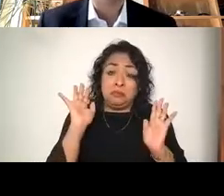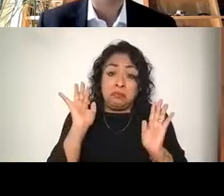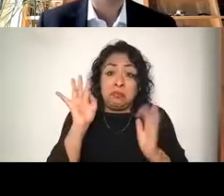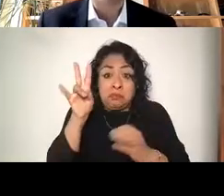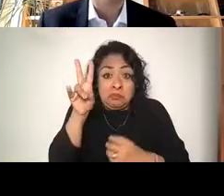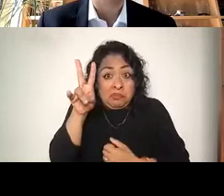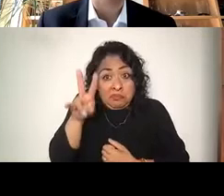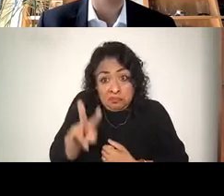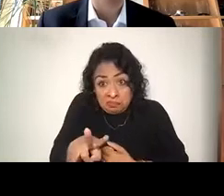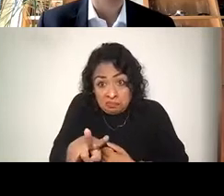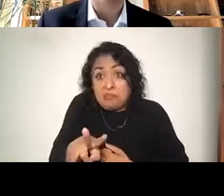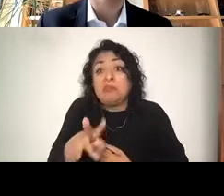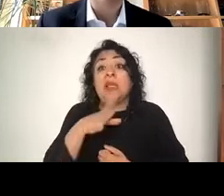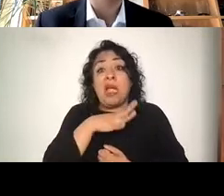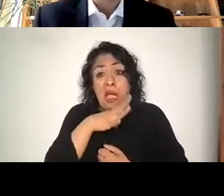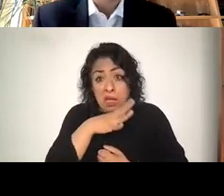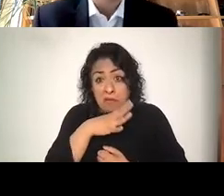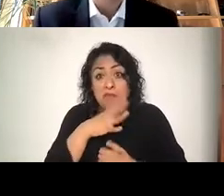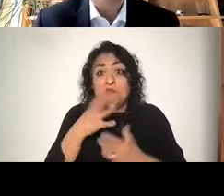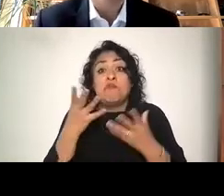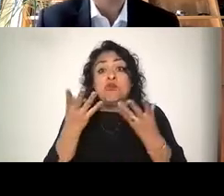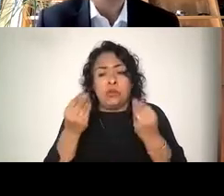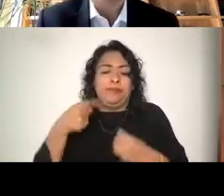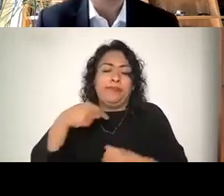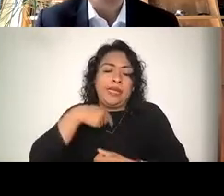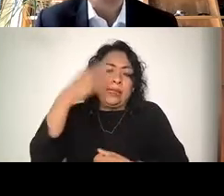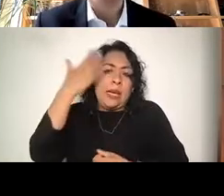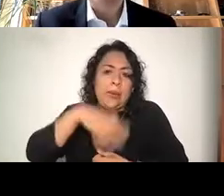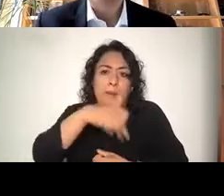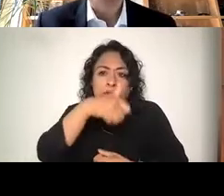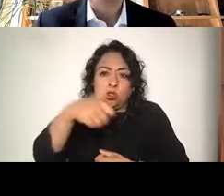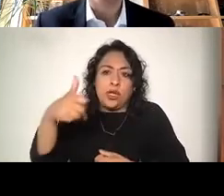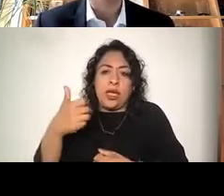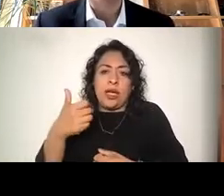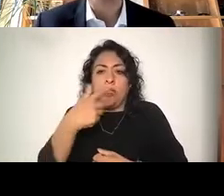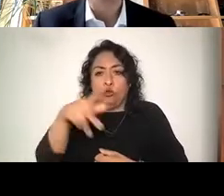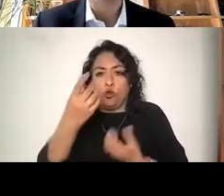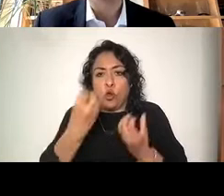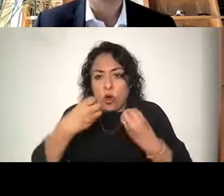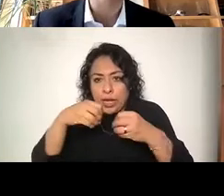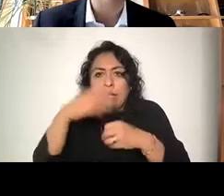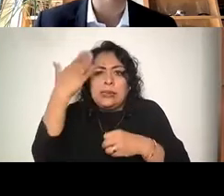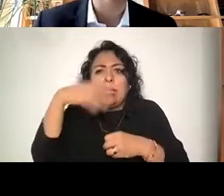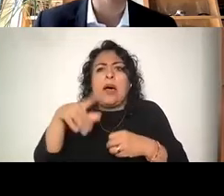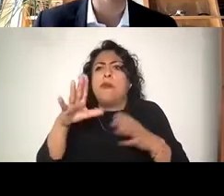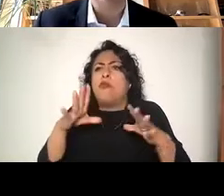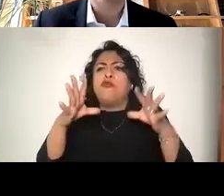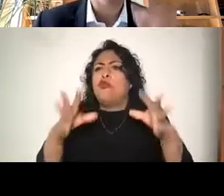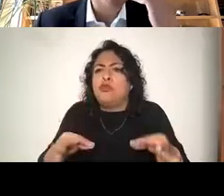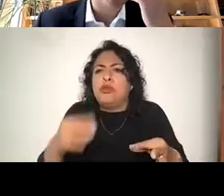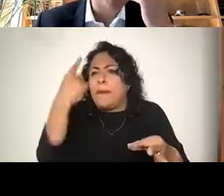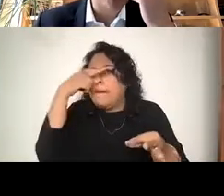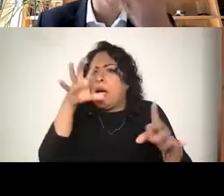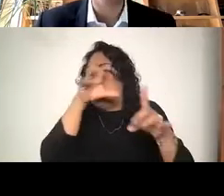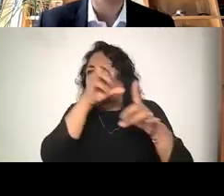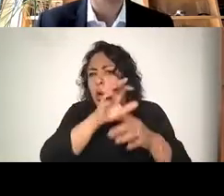realidad hay muchísimo, lo sabemos, cada organización sabe por qué se creó y sabemos en muchos casos